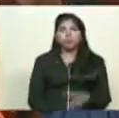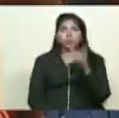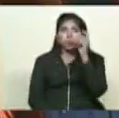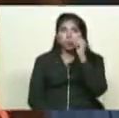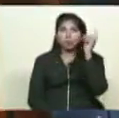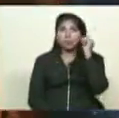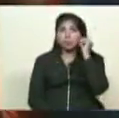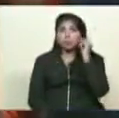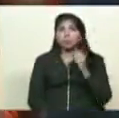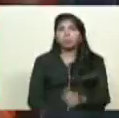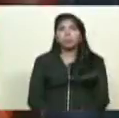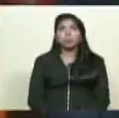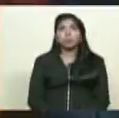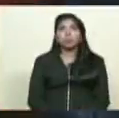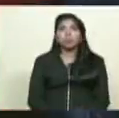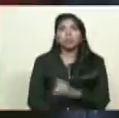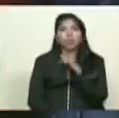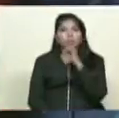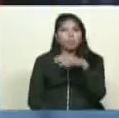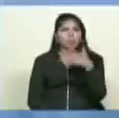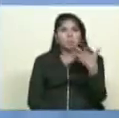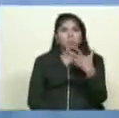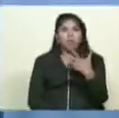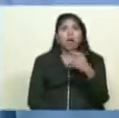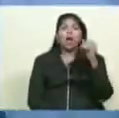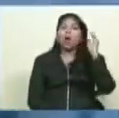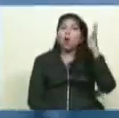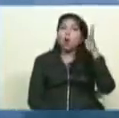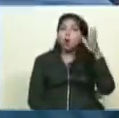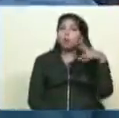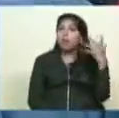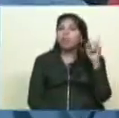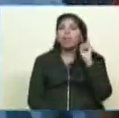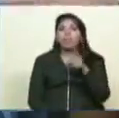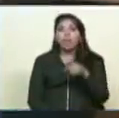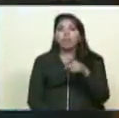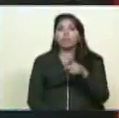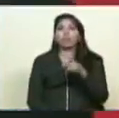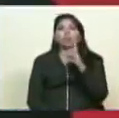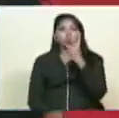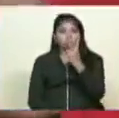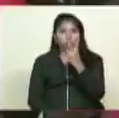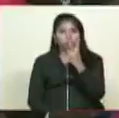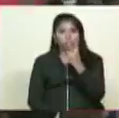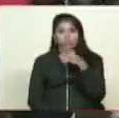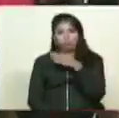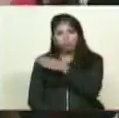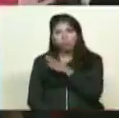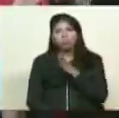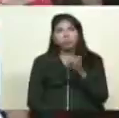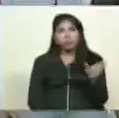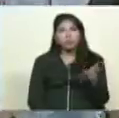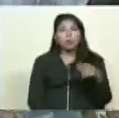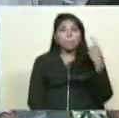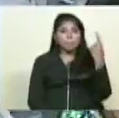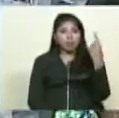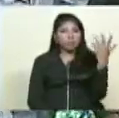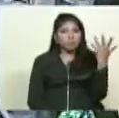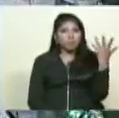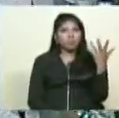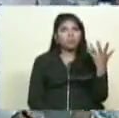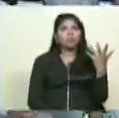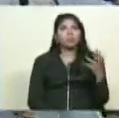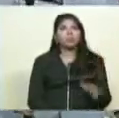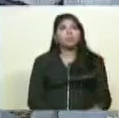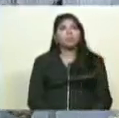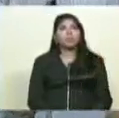Ha dicho el jefe de Estado que este Congreso debe desarrollarse bajo dos direcciones principales. La primera de ellas,